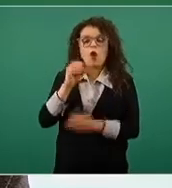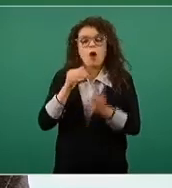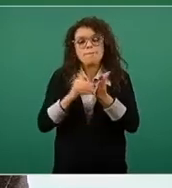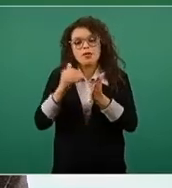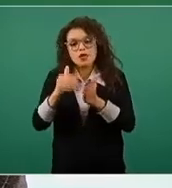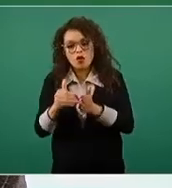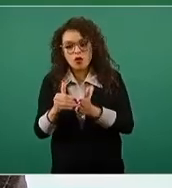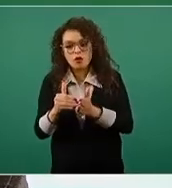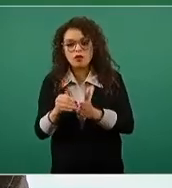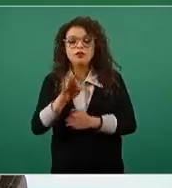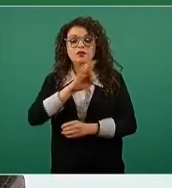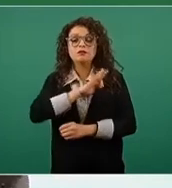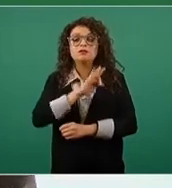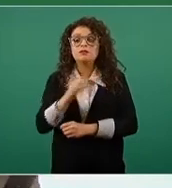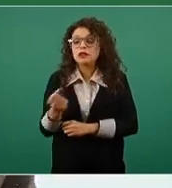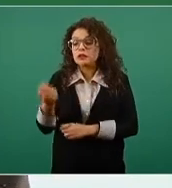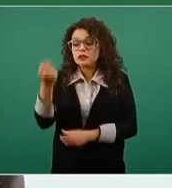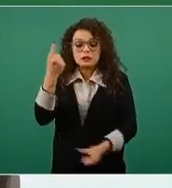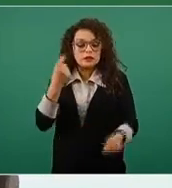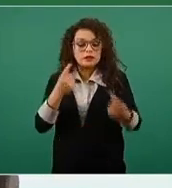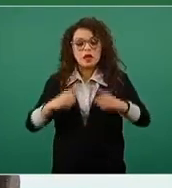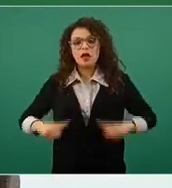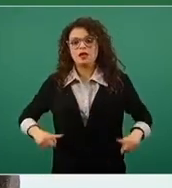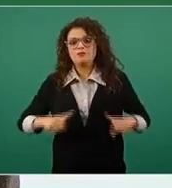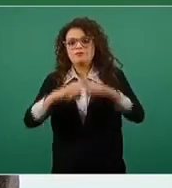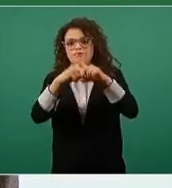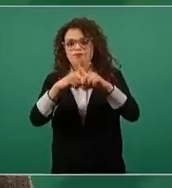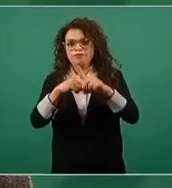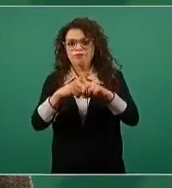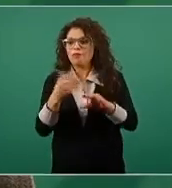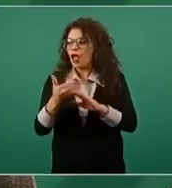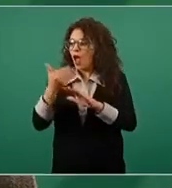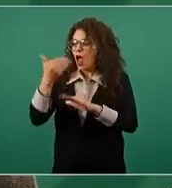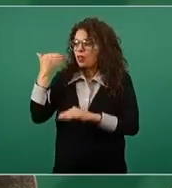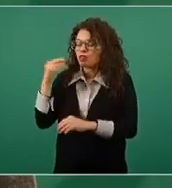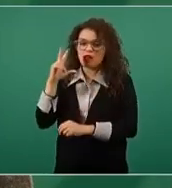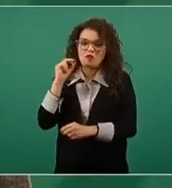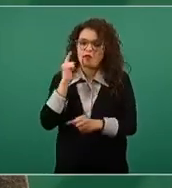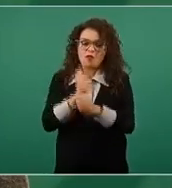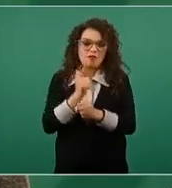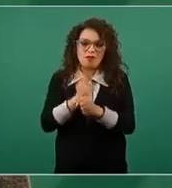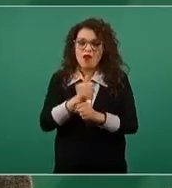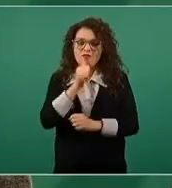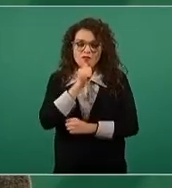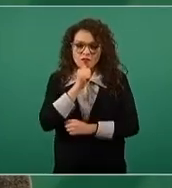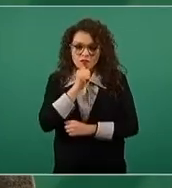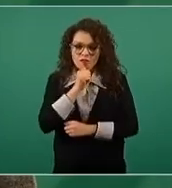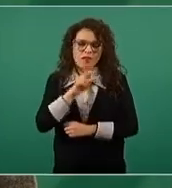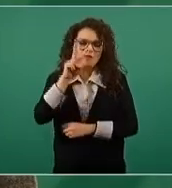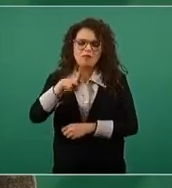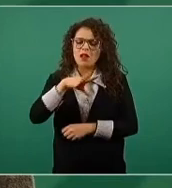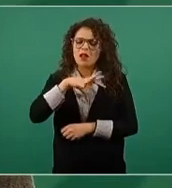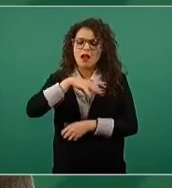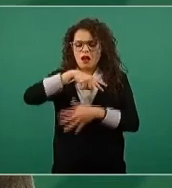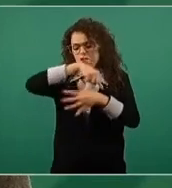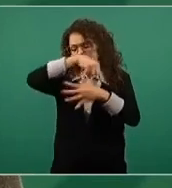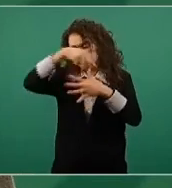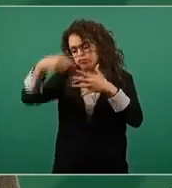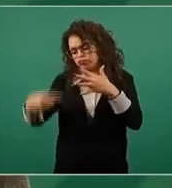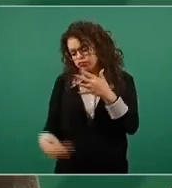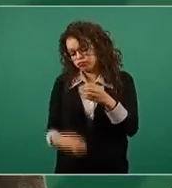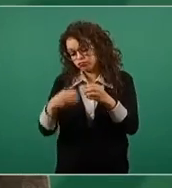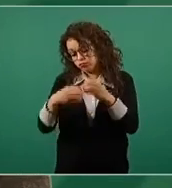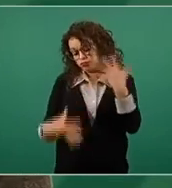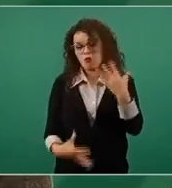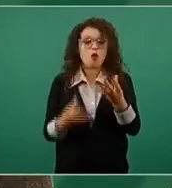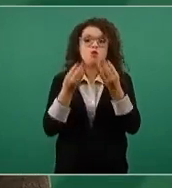una reacción adversa que no se había identificado previamente. Y son muy diversas, no tendría caso hacer una lista de cuáles